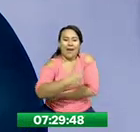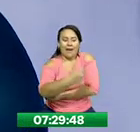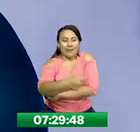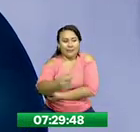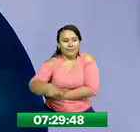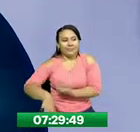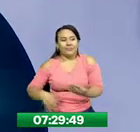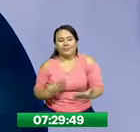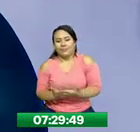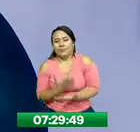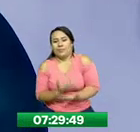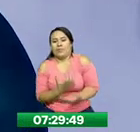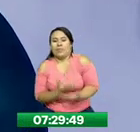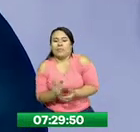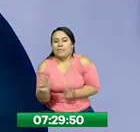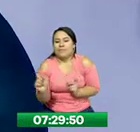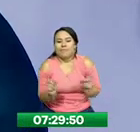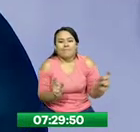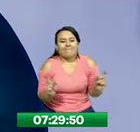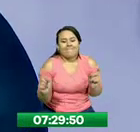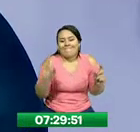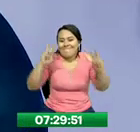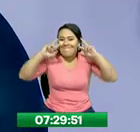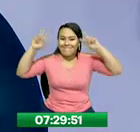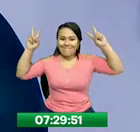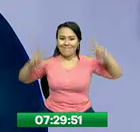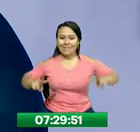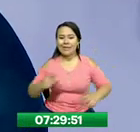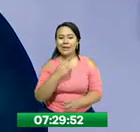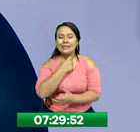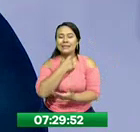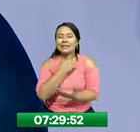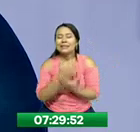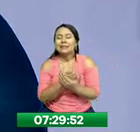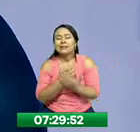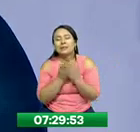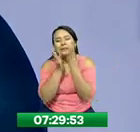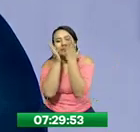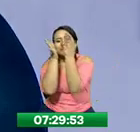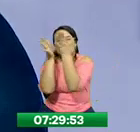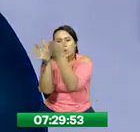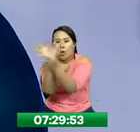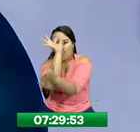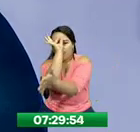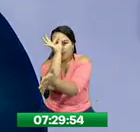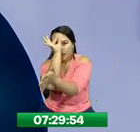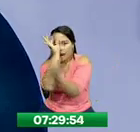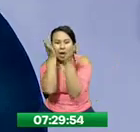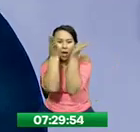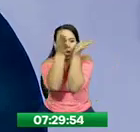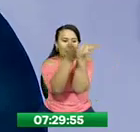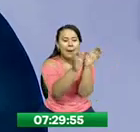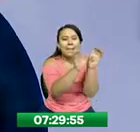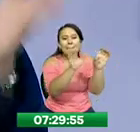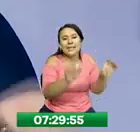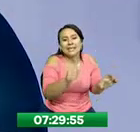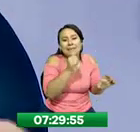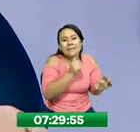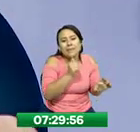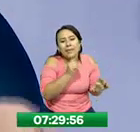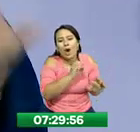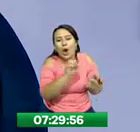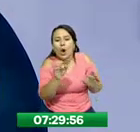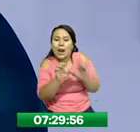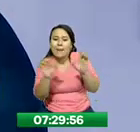sido muy enfático en que las prioridades en este momento están enfocadas hacia lo social y que las empresas públicas o lo